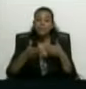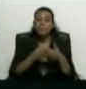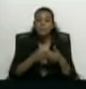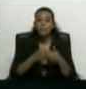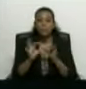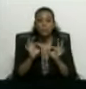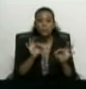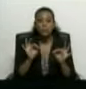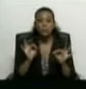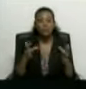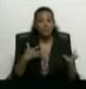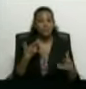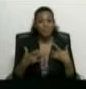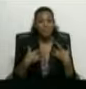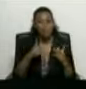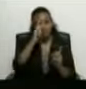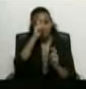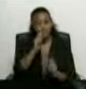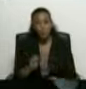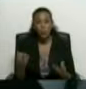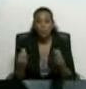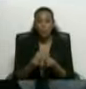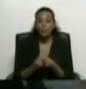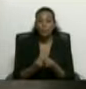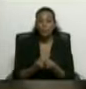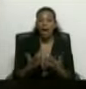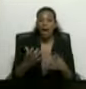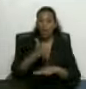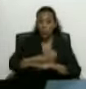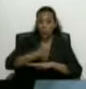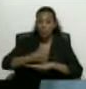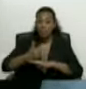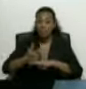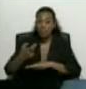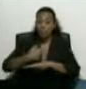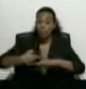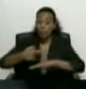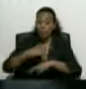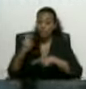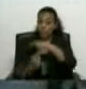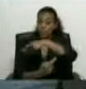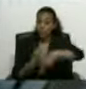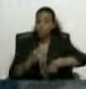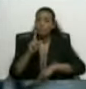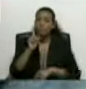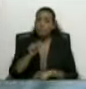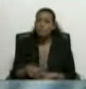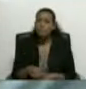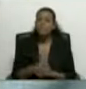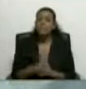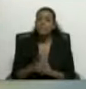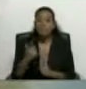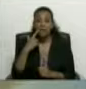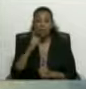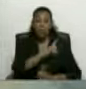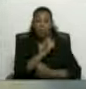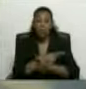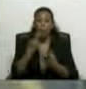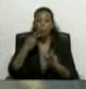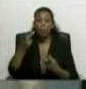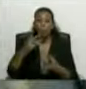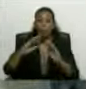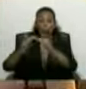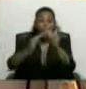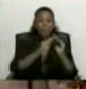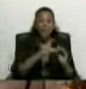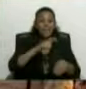esta gran actividad en compañía de autoridades del gobierno revolucionario, asimismo de el Poder Popular, que